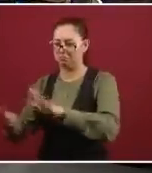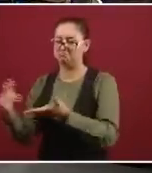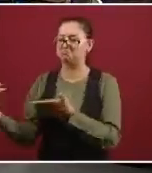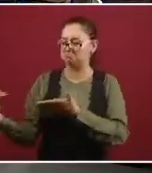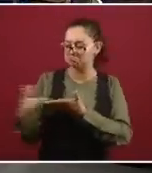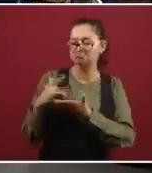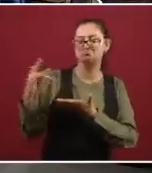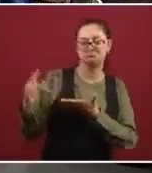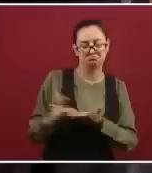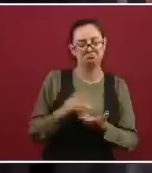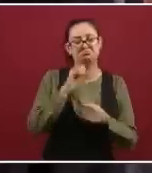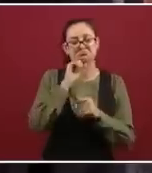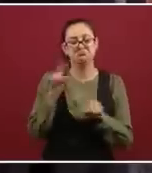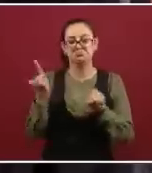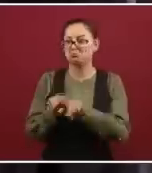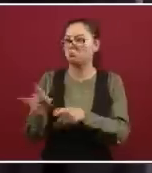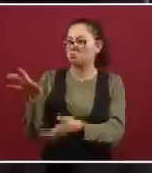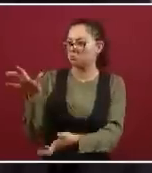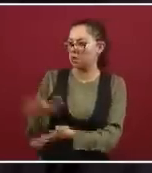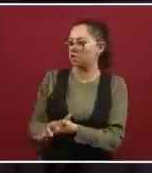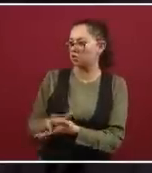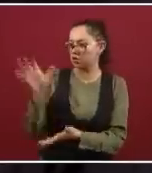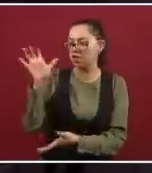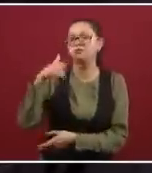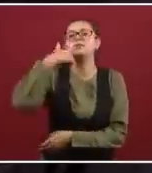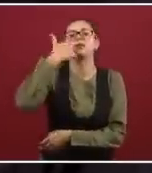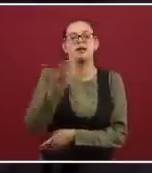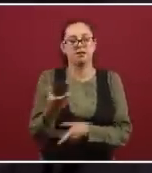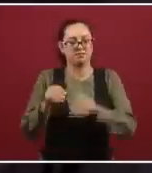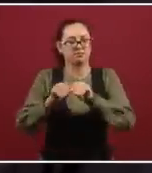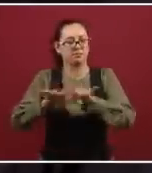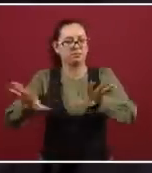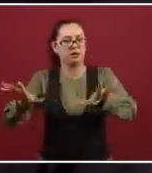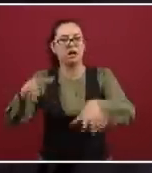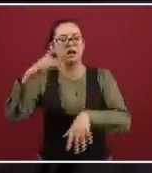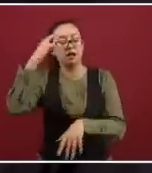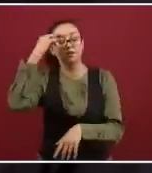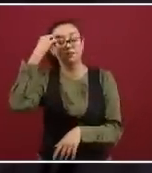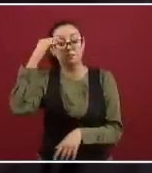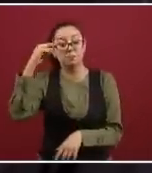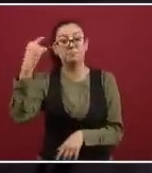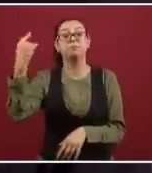en esta campaña para